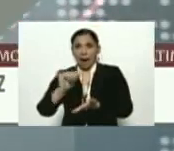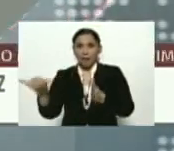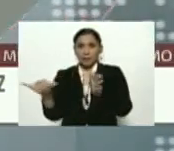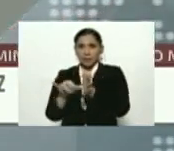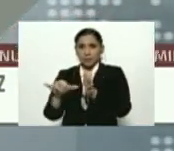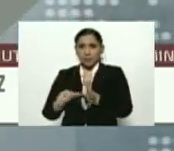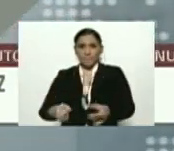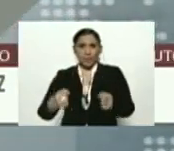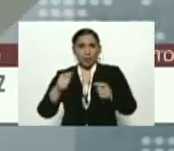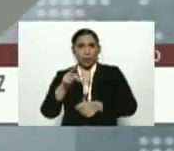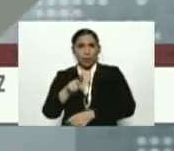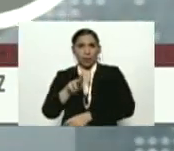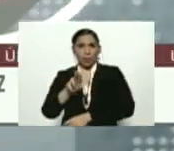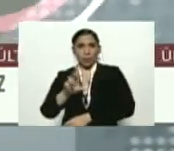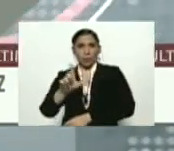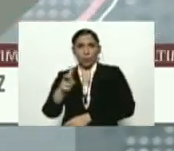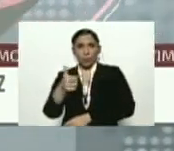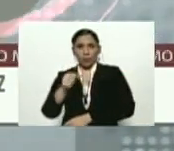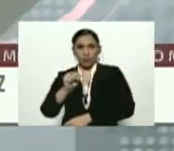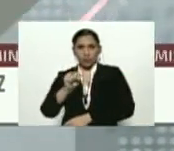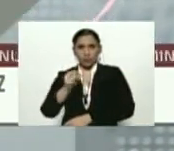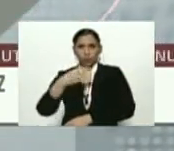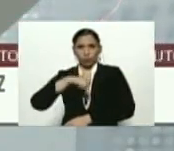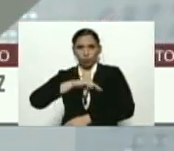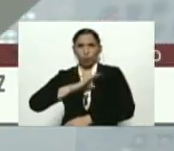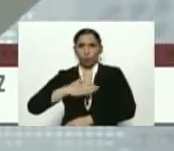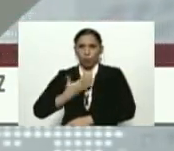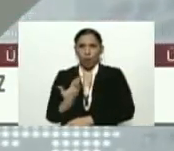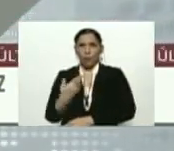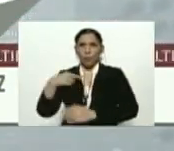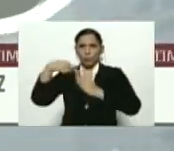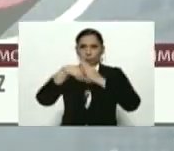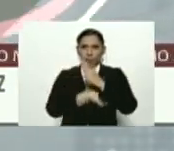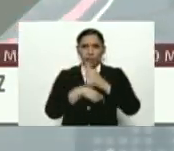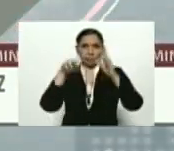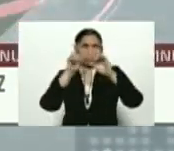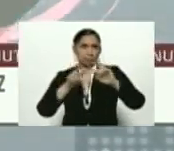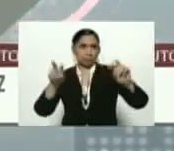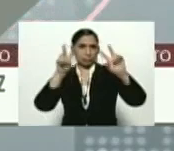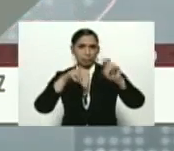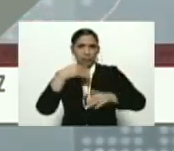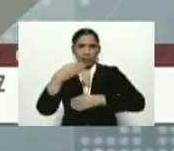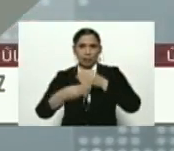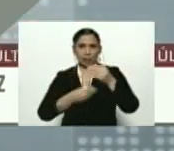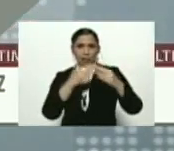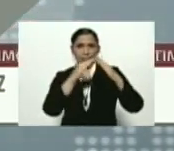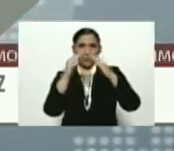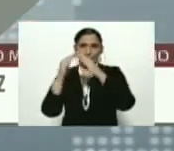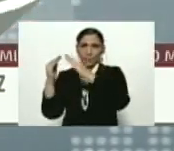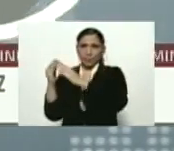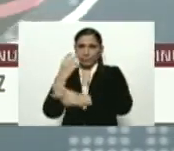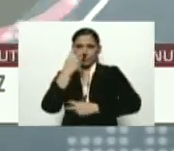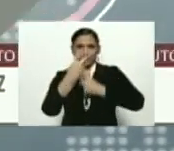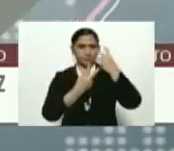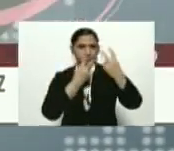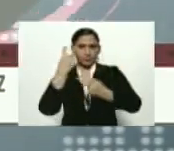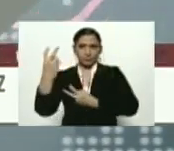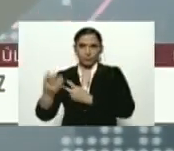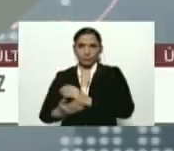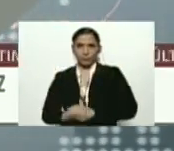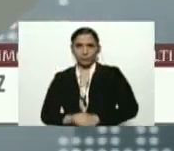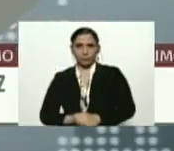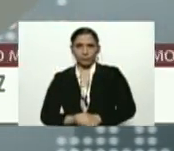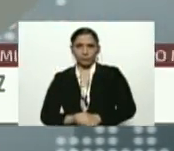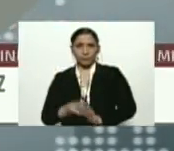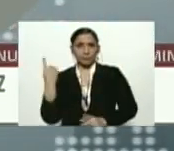nosotros podamos profundizar en el despistaje que estamos haciendo en el casa por casa. De igual manera,